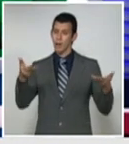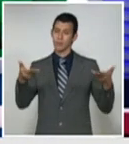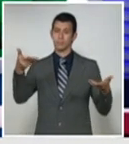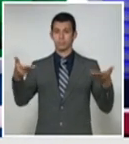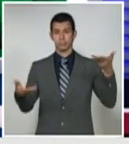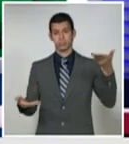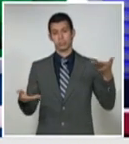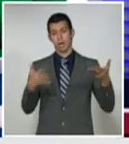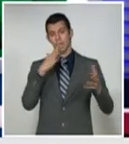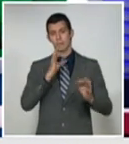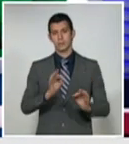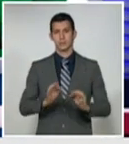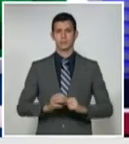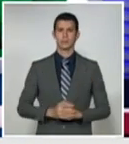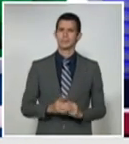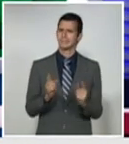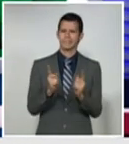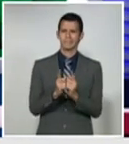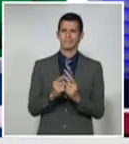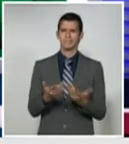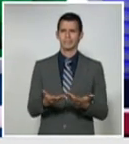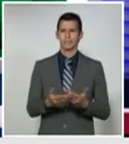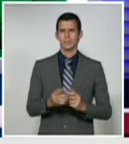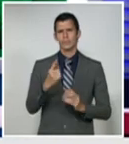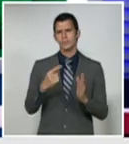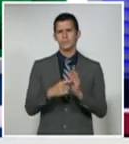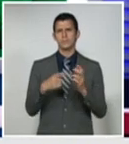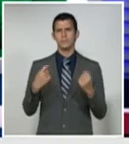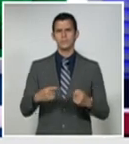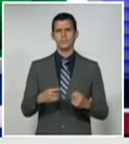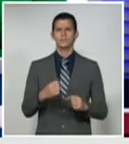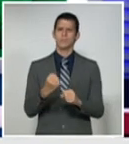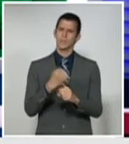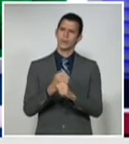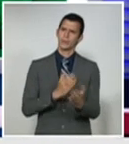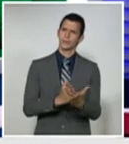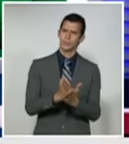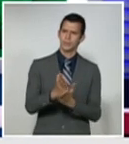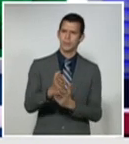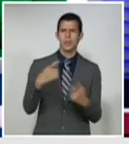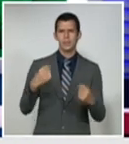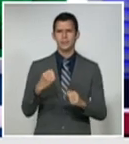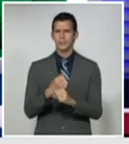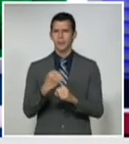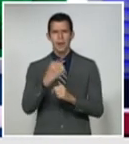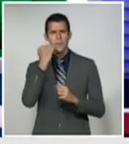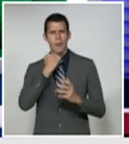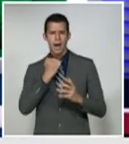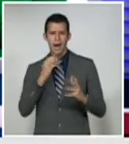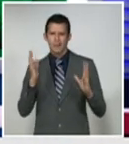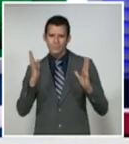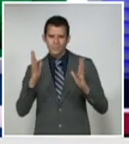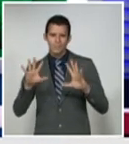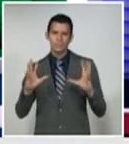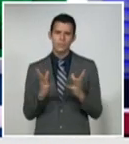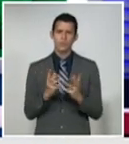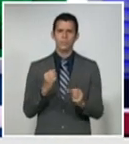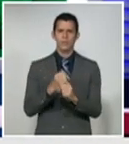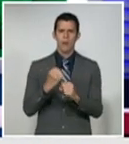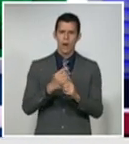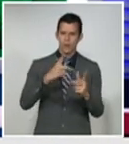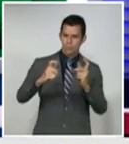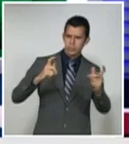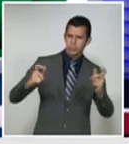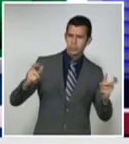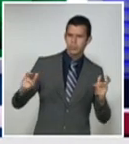que nos escuchan, a seguir trabajando, a seguir avanzando en la inmunización